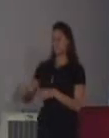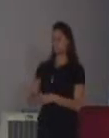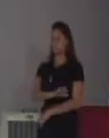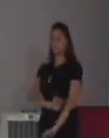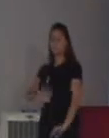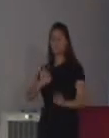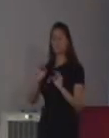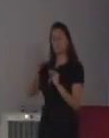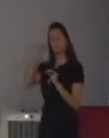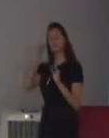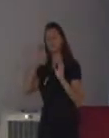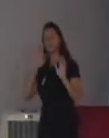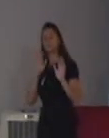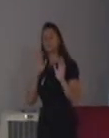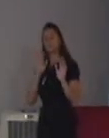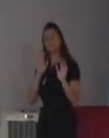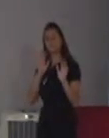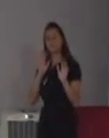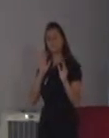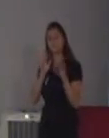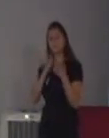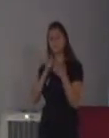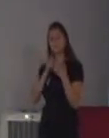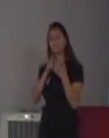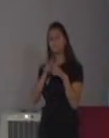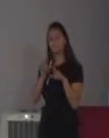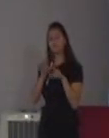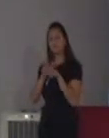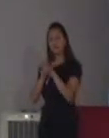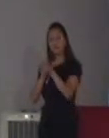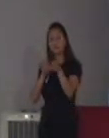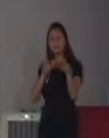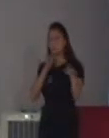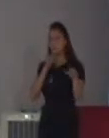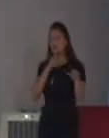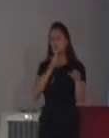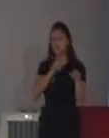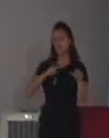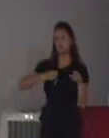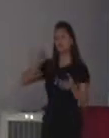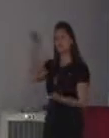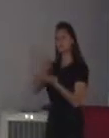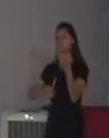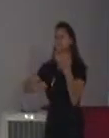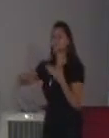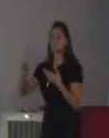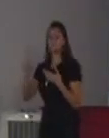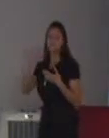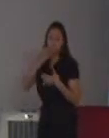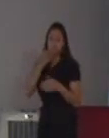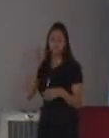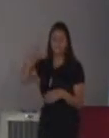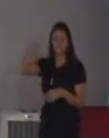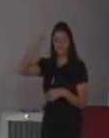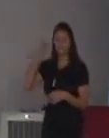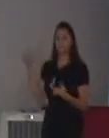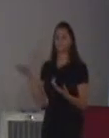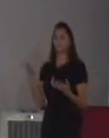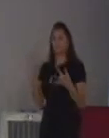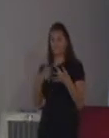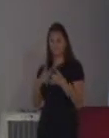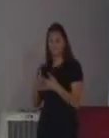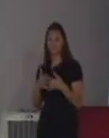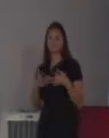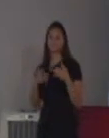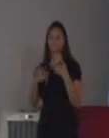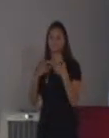transgresión a las personas que exijan sus derechos, ¿sí? Es decir, por ejemplo, en Europa, en los Estados Unidos, alguien,